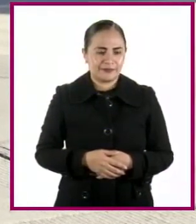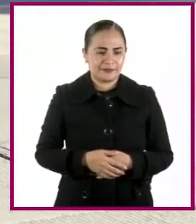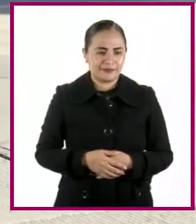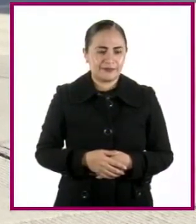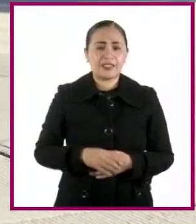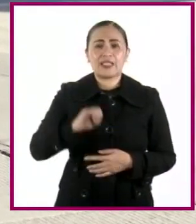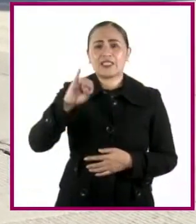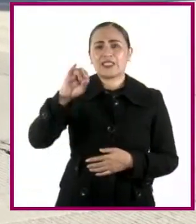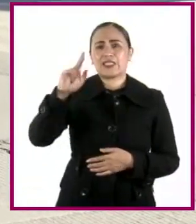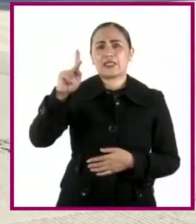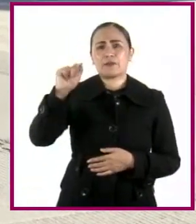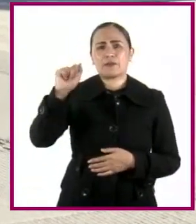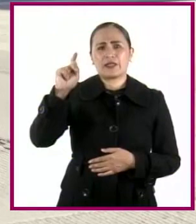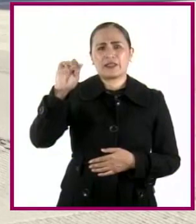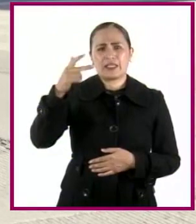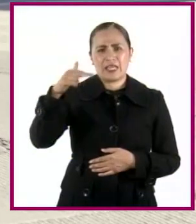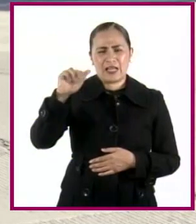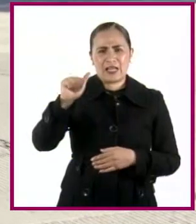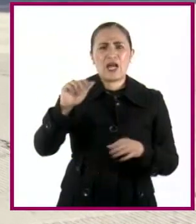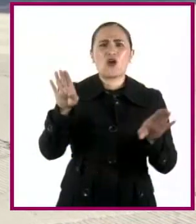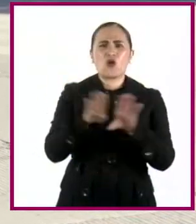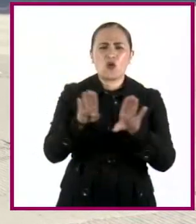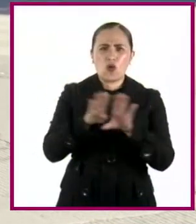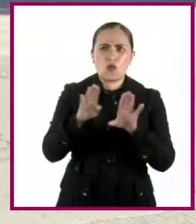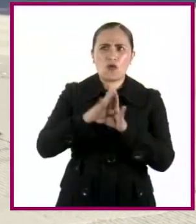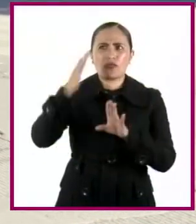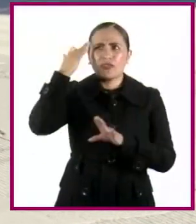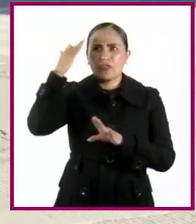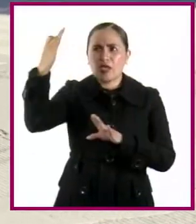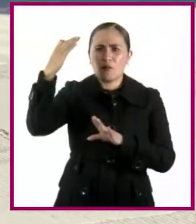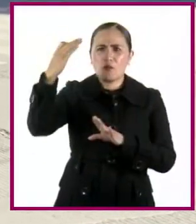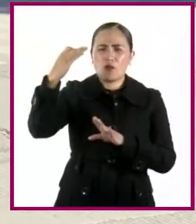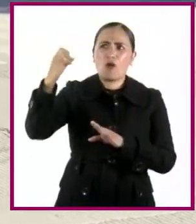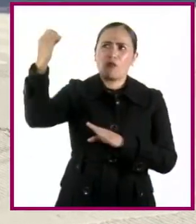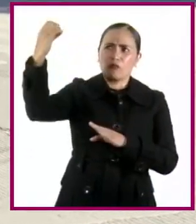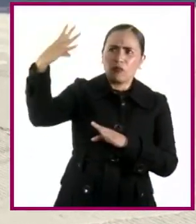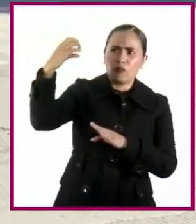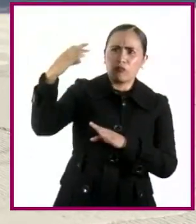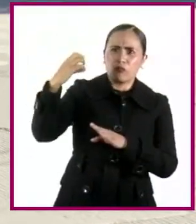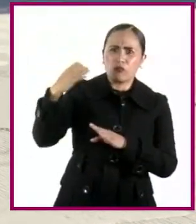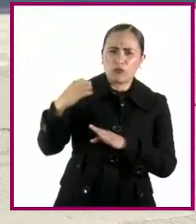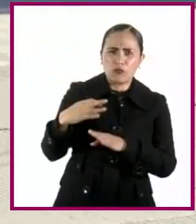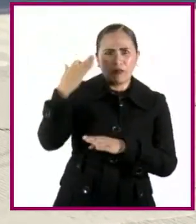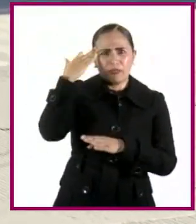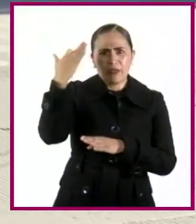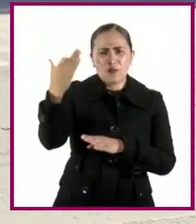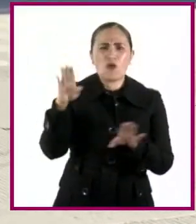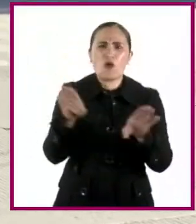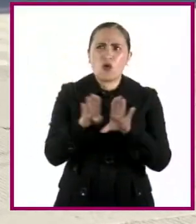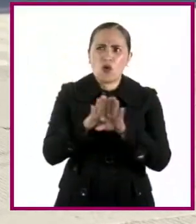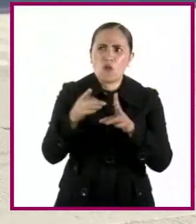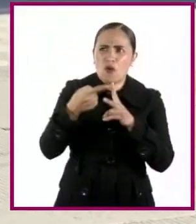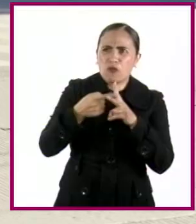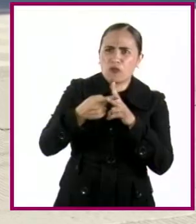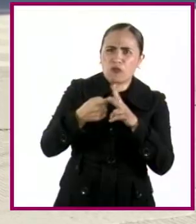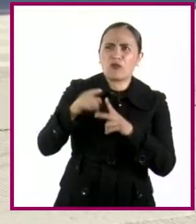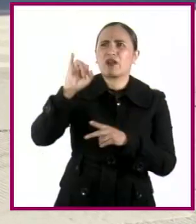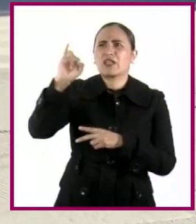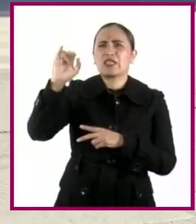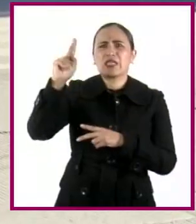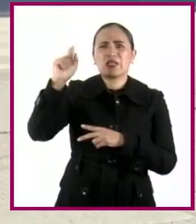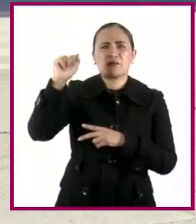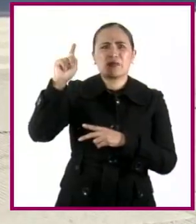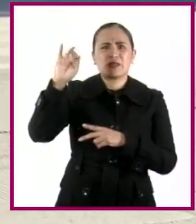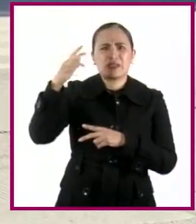Oye, Hipatia, ¿cómo se calculará el tiempo para los cruces peatonales, eh? Hipatia, tú sabes. Hipatia.